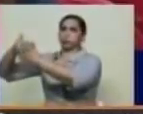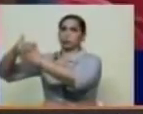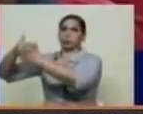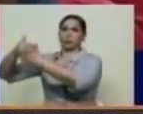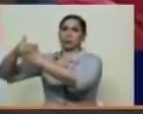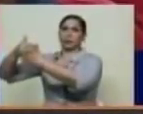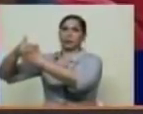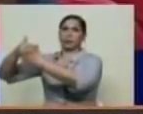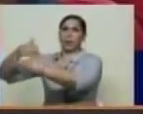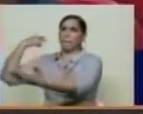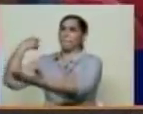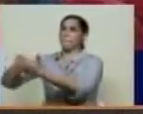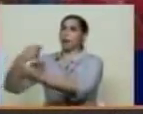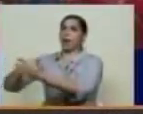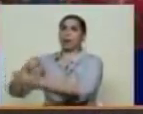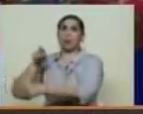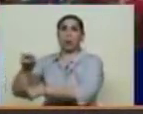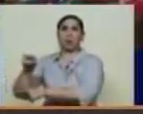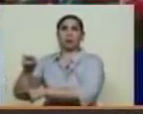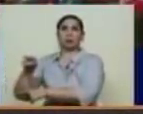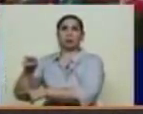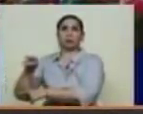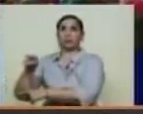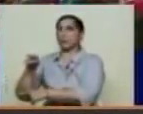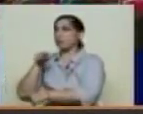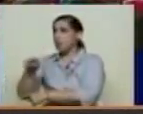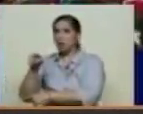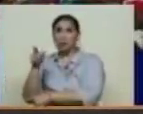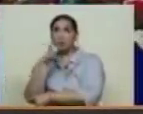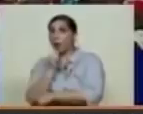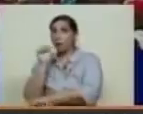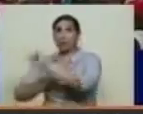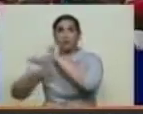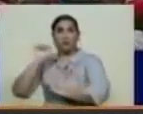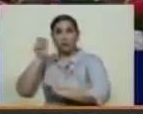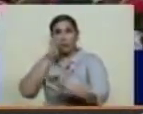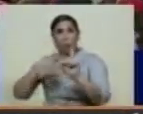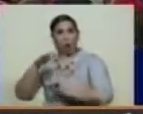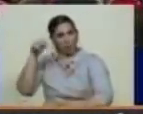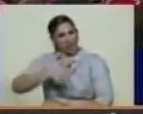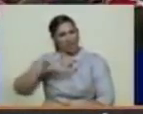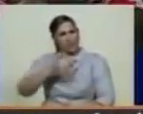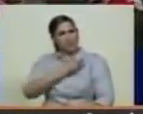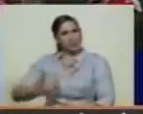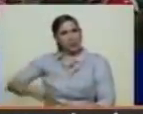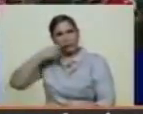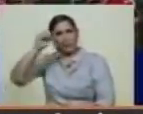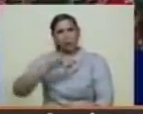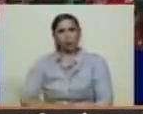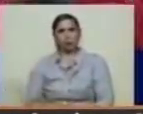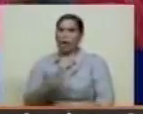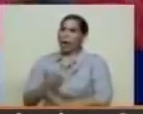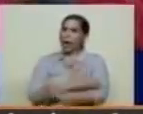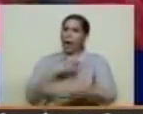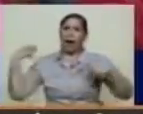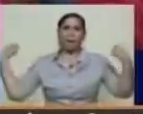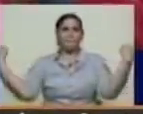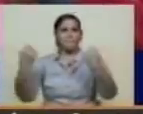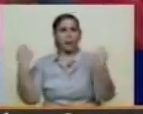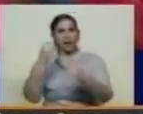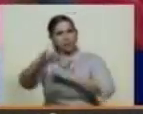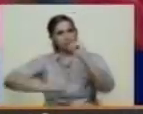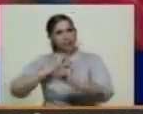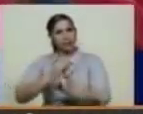terminar pagando a ellos y no defienden a su pueblo. Aquí el presidente Nicolás Maduro, ante la campaña